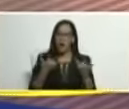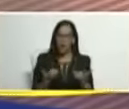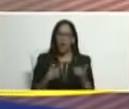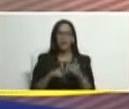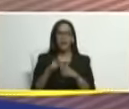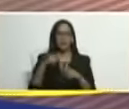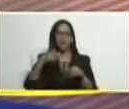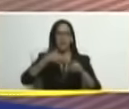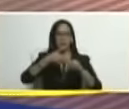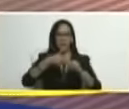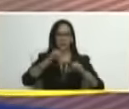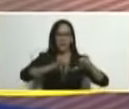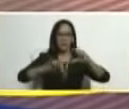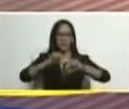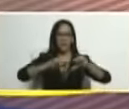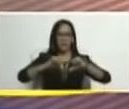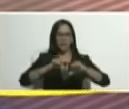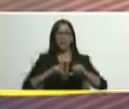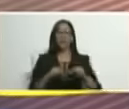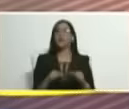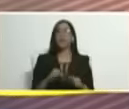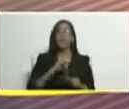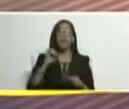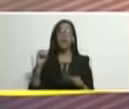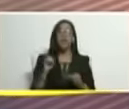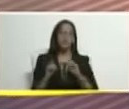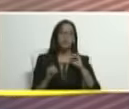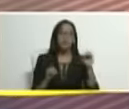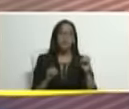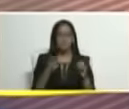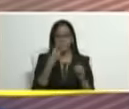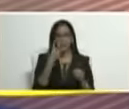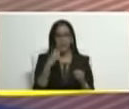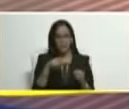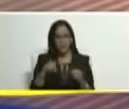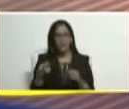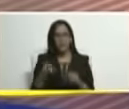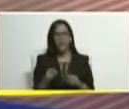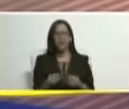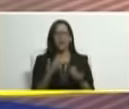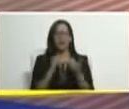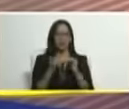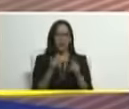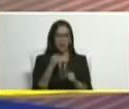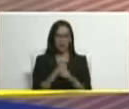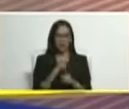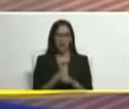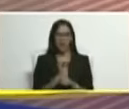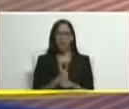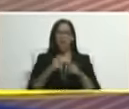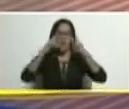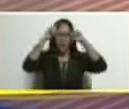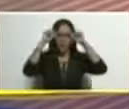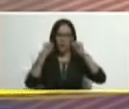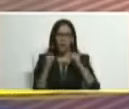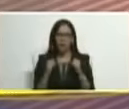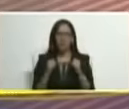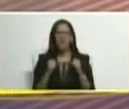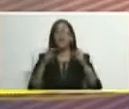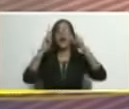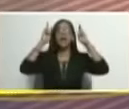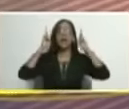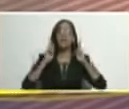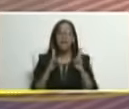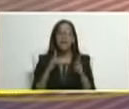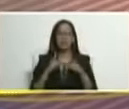Pequibem, en el oriente o en el occidente. Vayan para que vean la moral de los trabajadores, el profesionalismo, la limpieza,